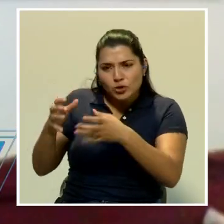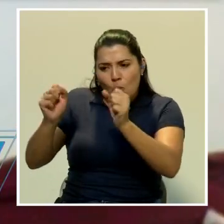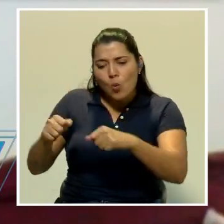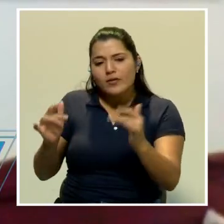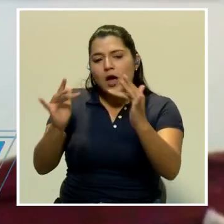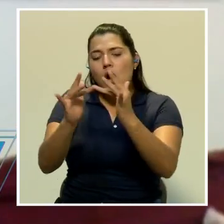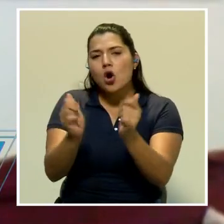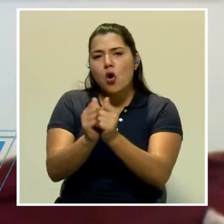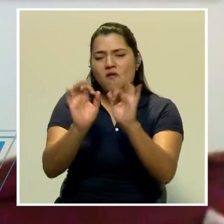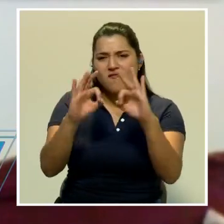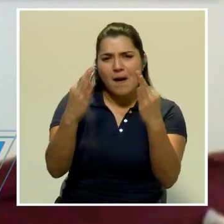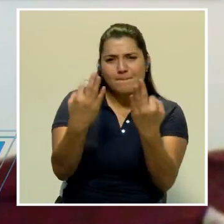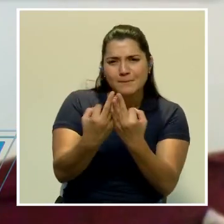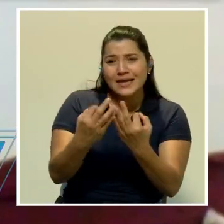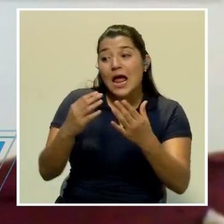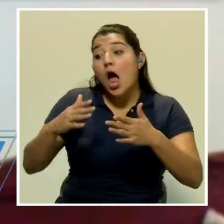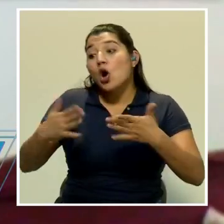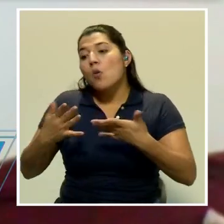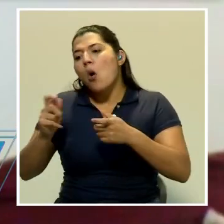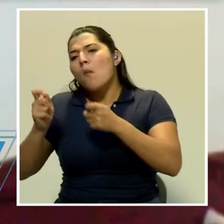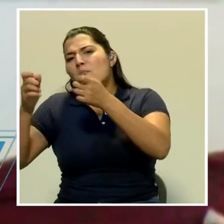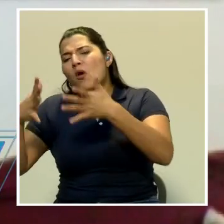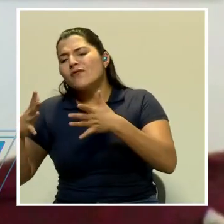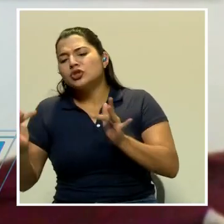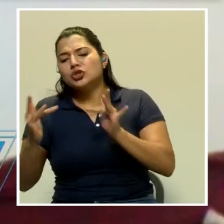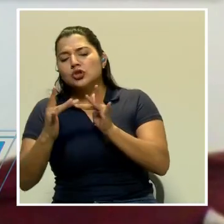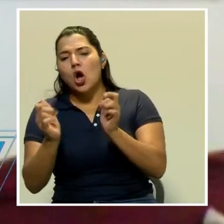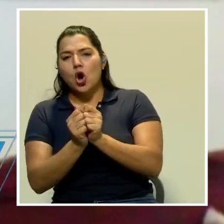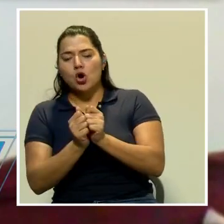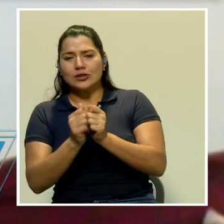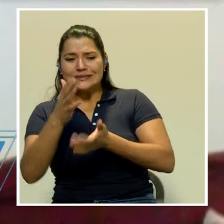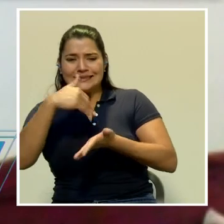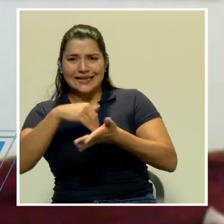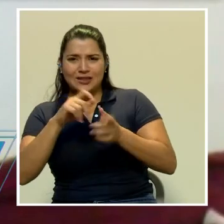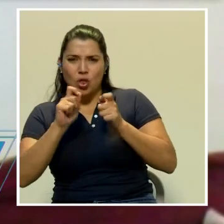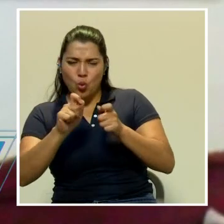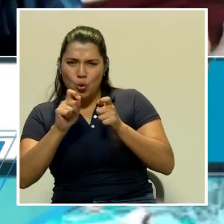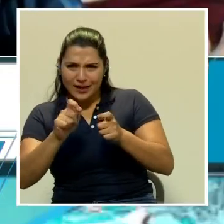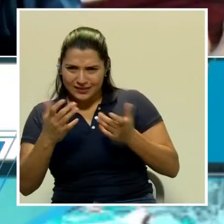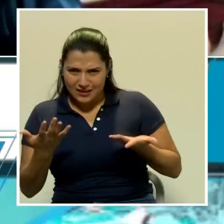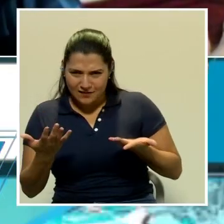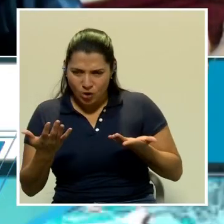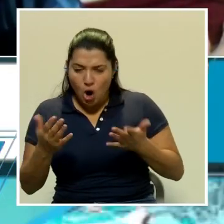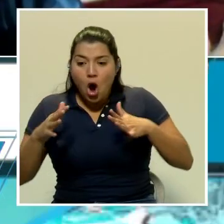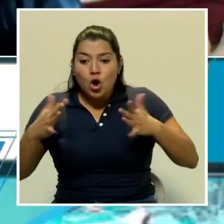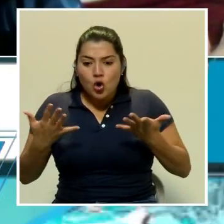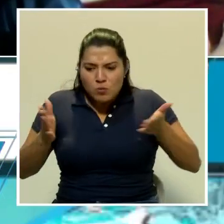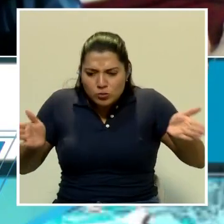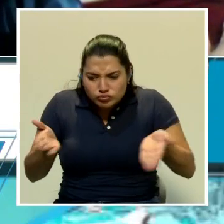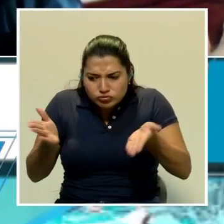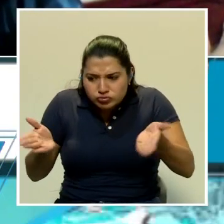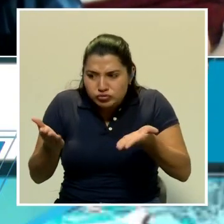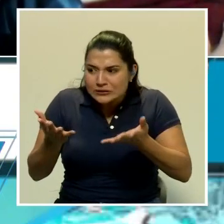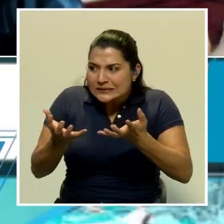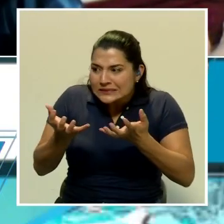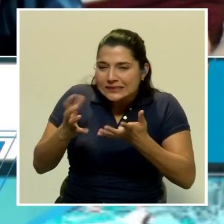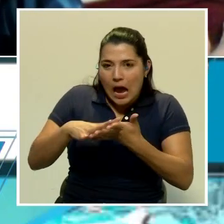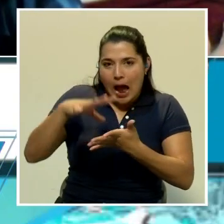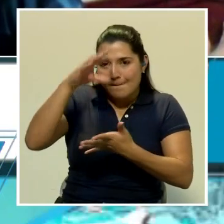centro educativo para no perder el vínculo y ese espíritu por aprender, y eso es fundamental. Y en eso han hecho un